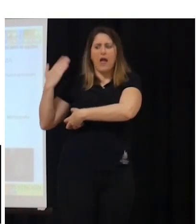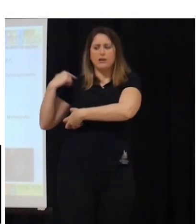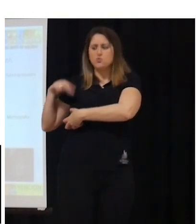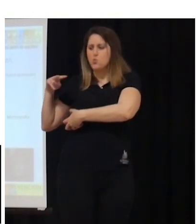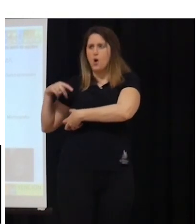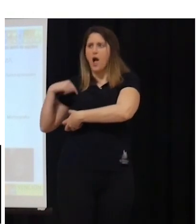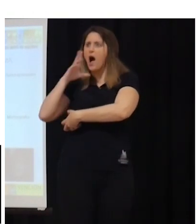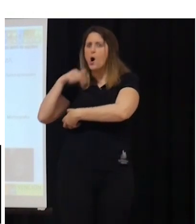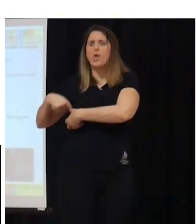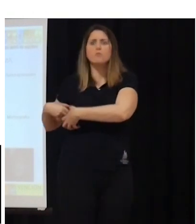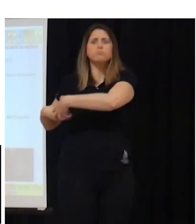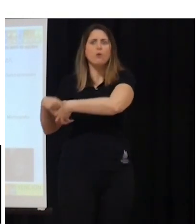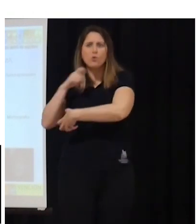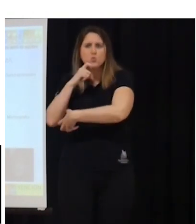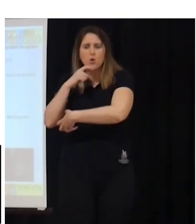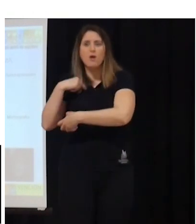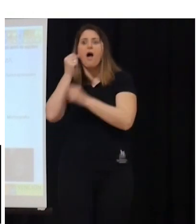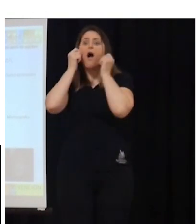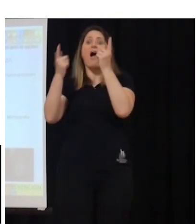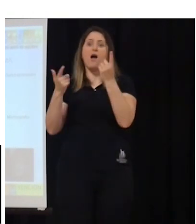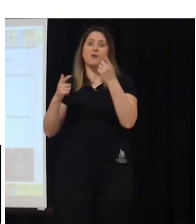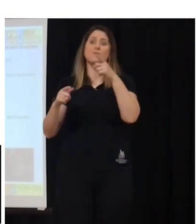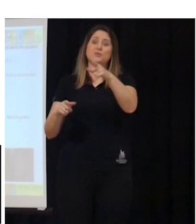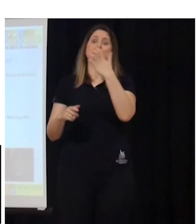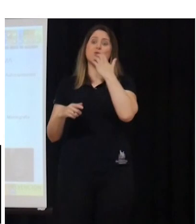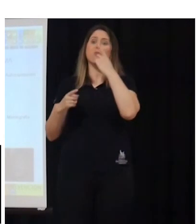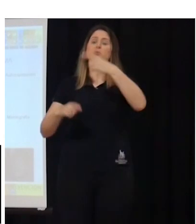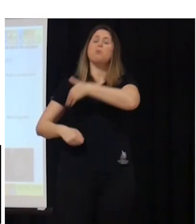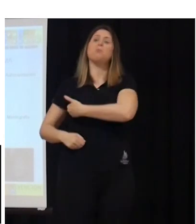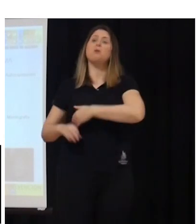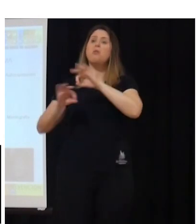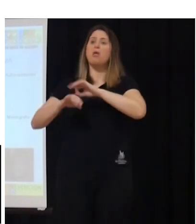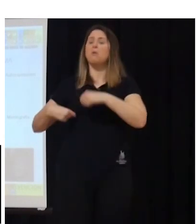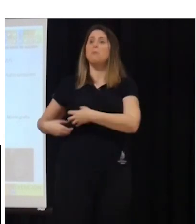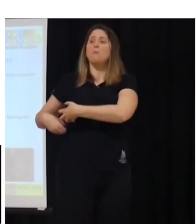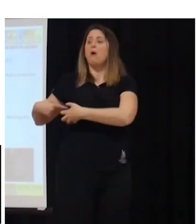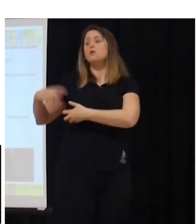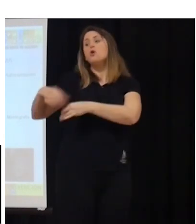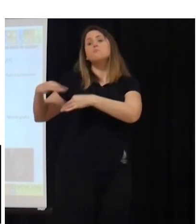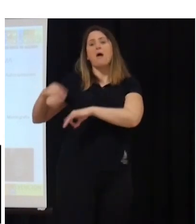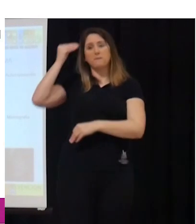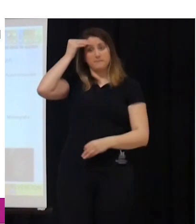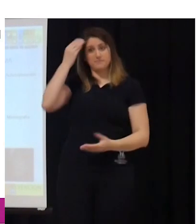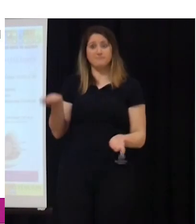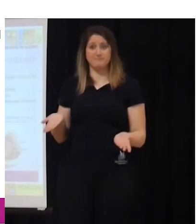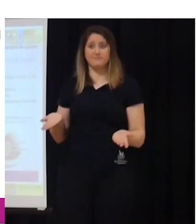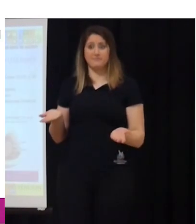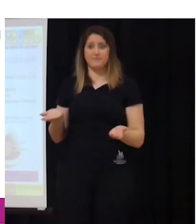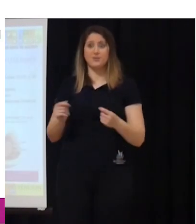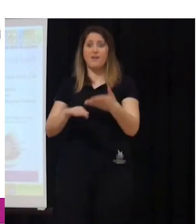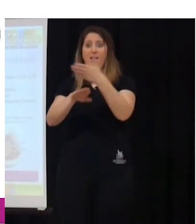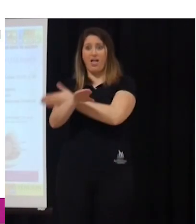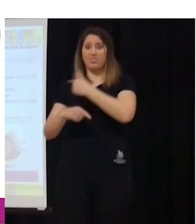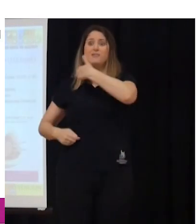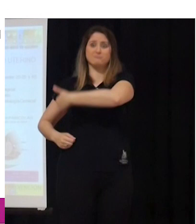nunca. Porque si de entrada lo ponemos a tocar, diremos un bulto y otro, estoy muerto. ¿De acuerdo? Y